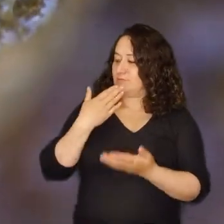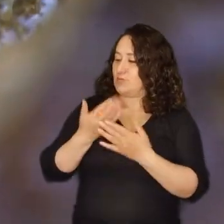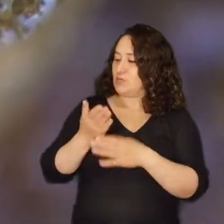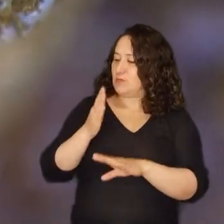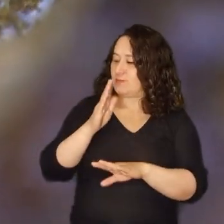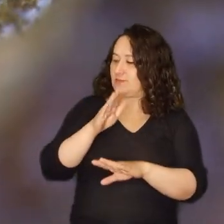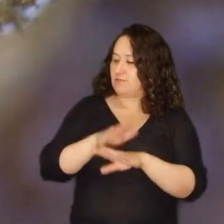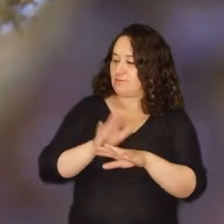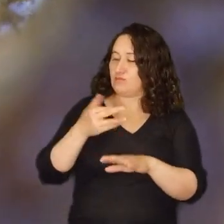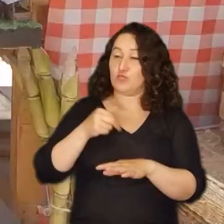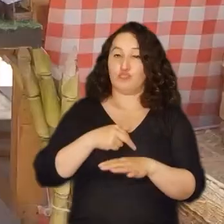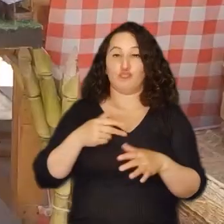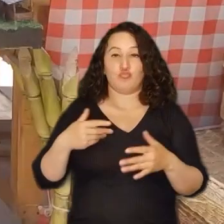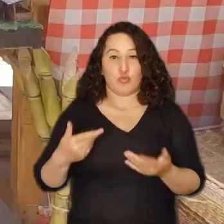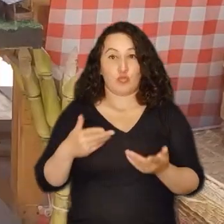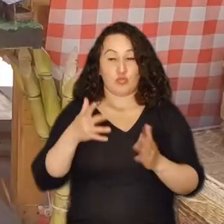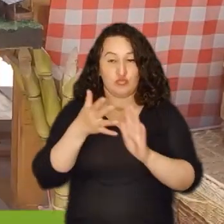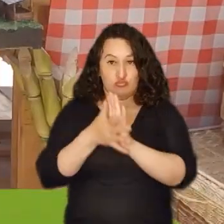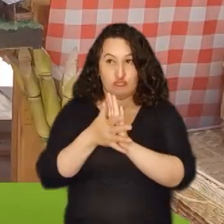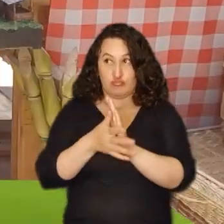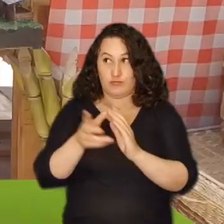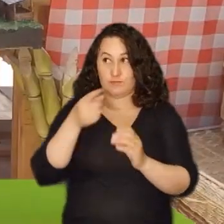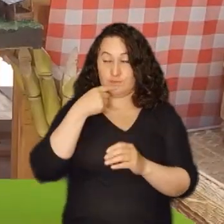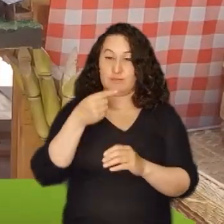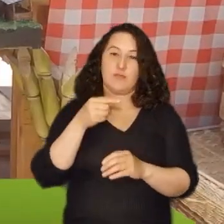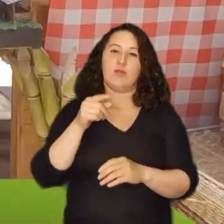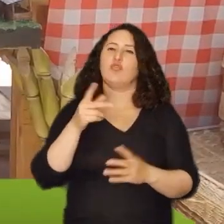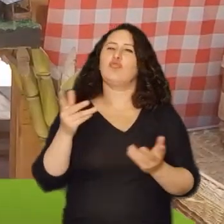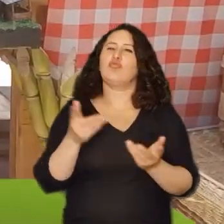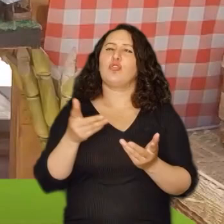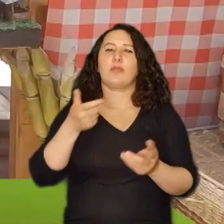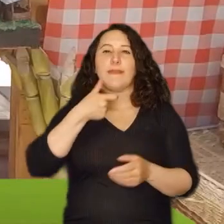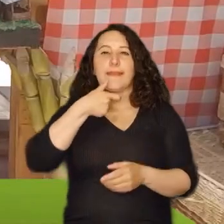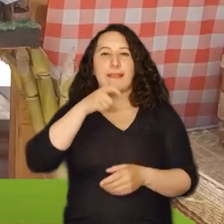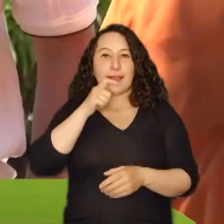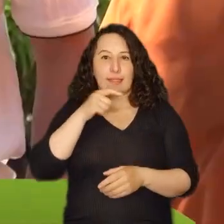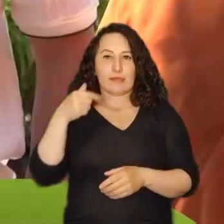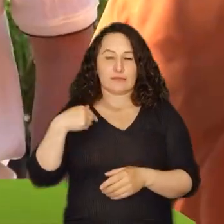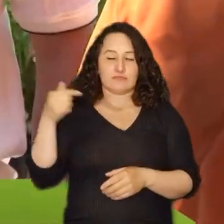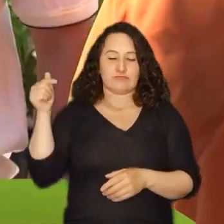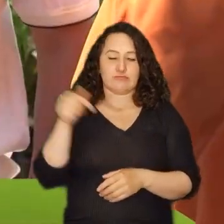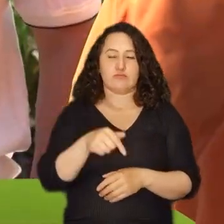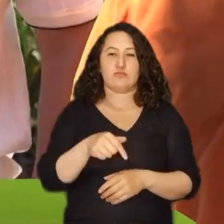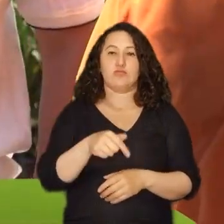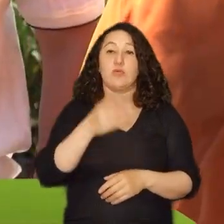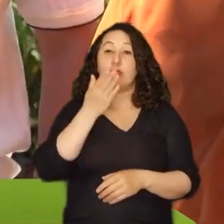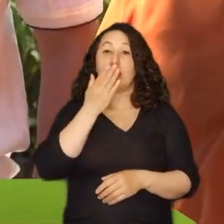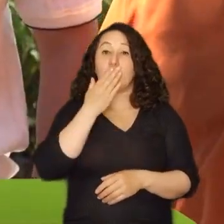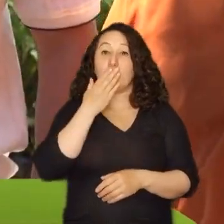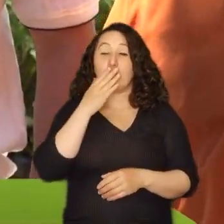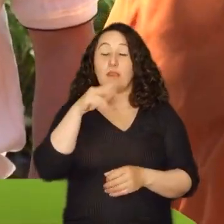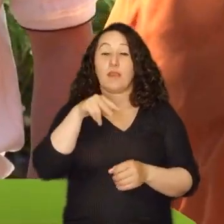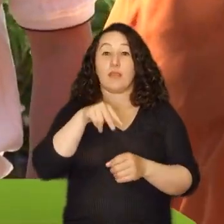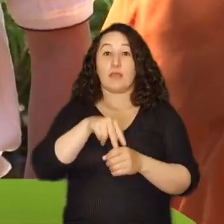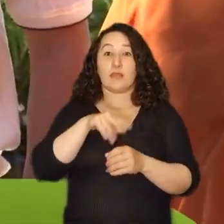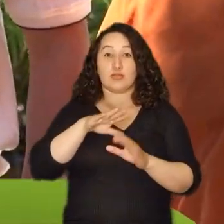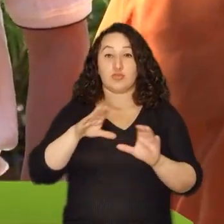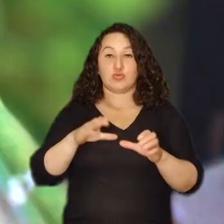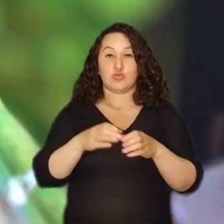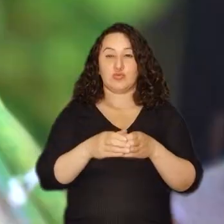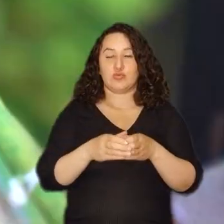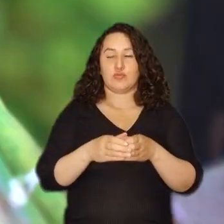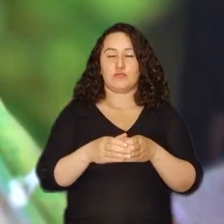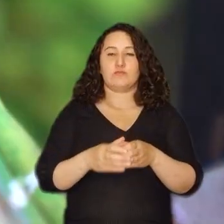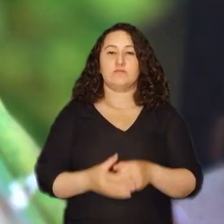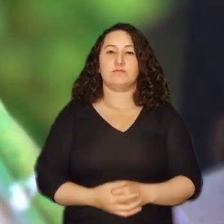muy buenas tardes. Nosotros venimos, como usted bien lo dijo, de Río Sucio, Caldas, resguardos indígenas de San Lorenzo y